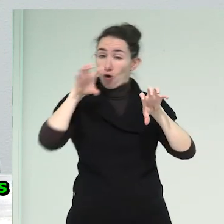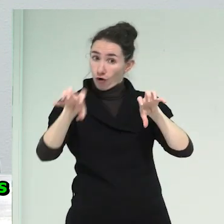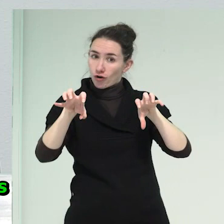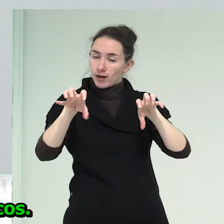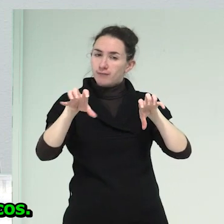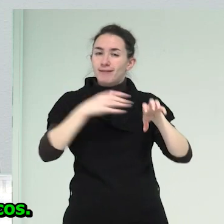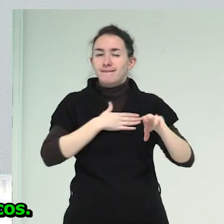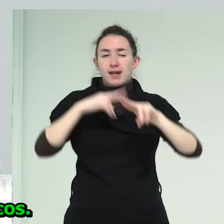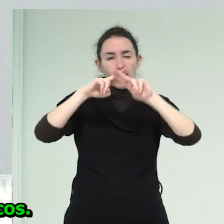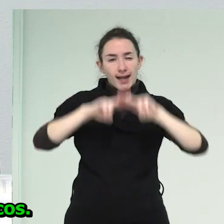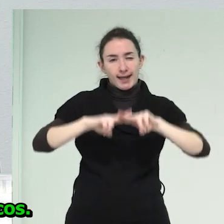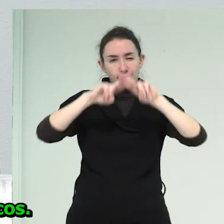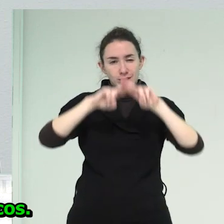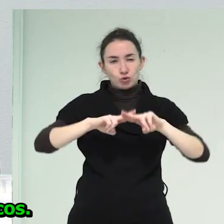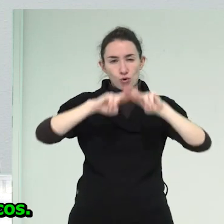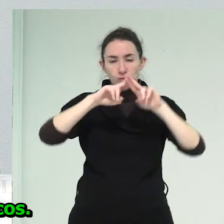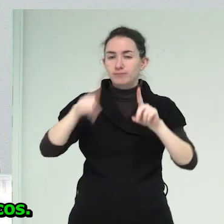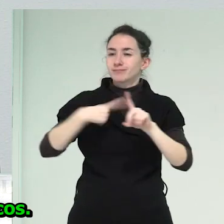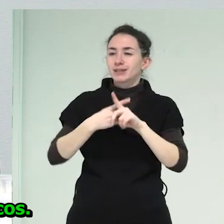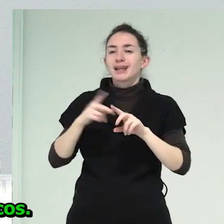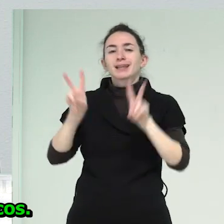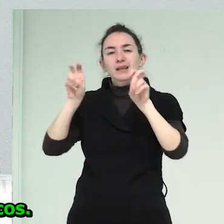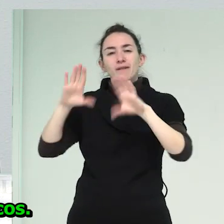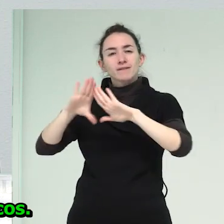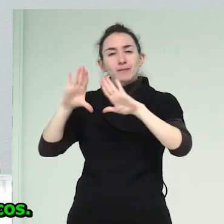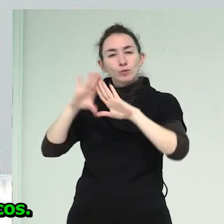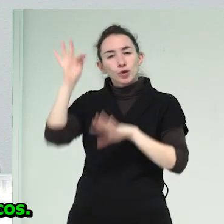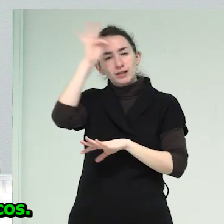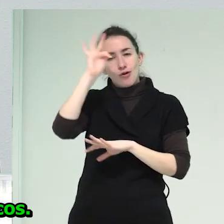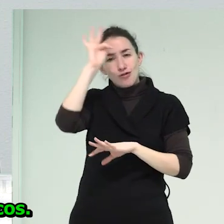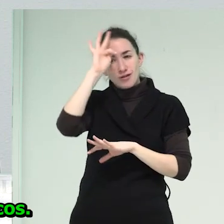e interpelan las teorías feministas